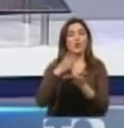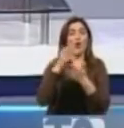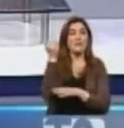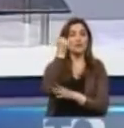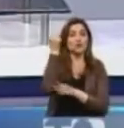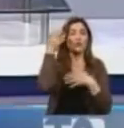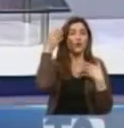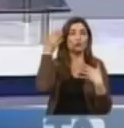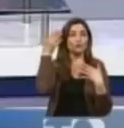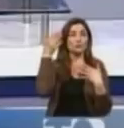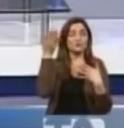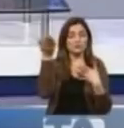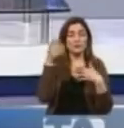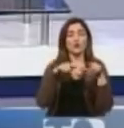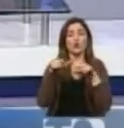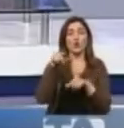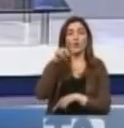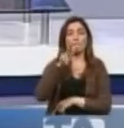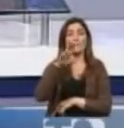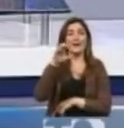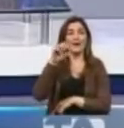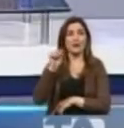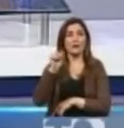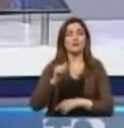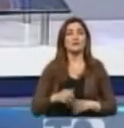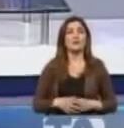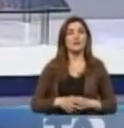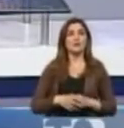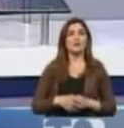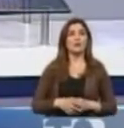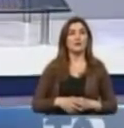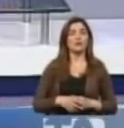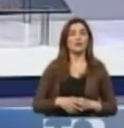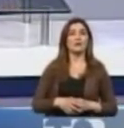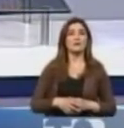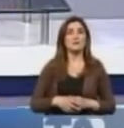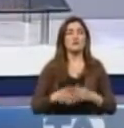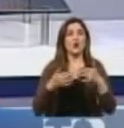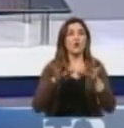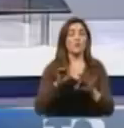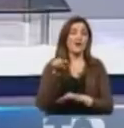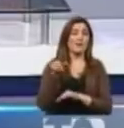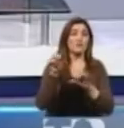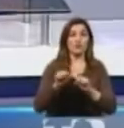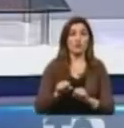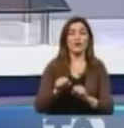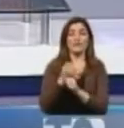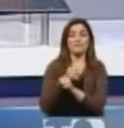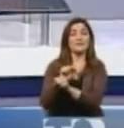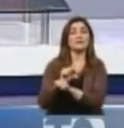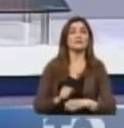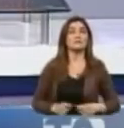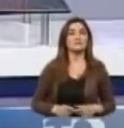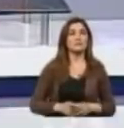al presidente de ese organismo, Patricio Vaca Mancheno. La decisión aún no está en firme y él puede todavía interponer